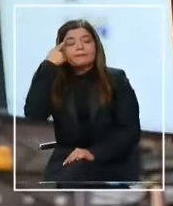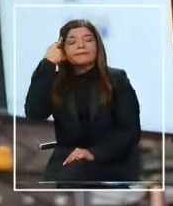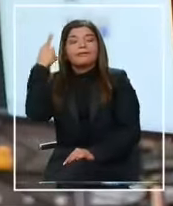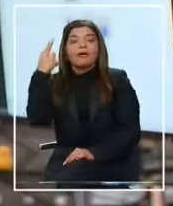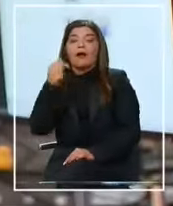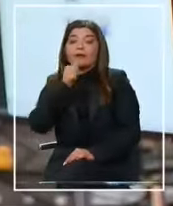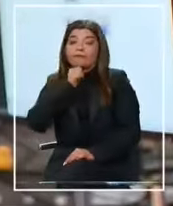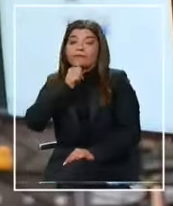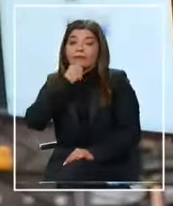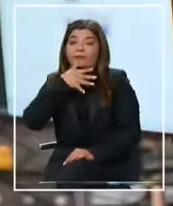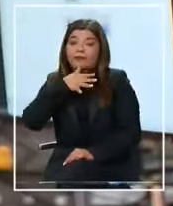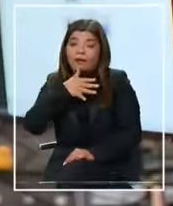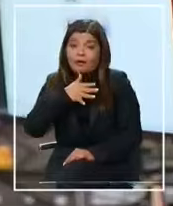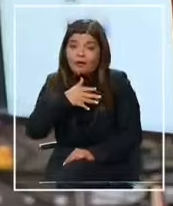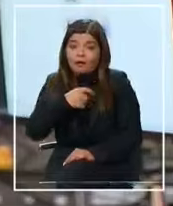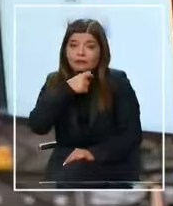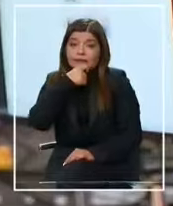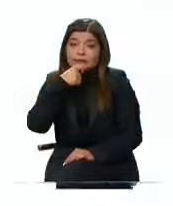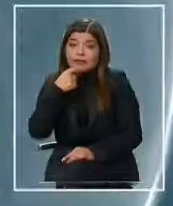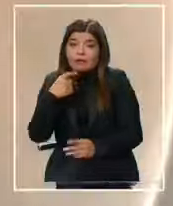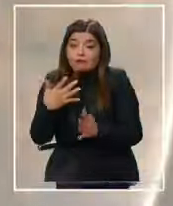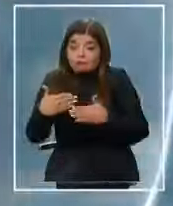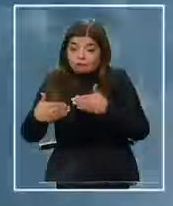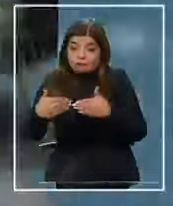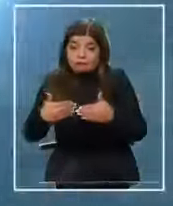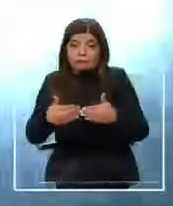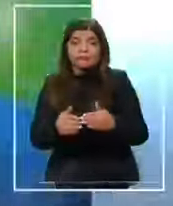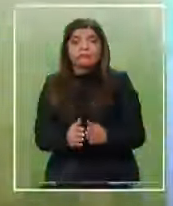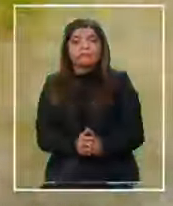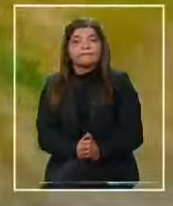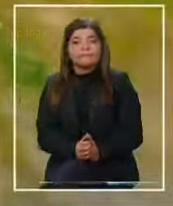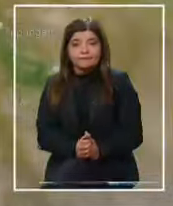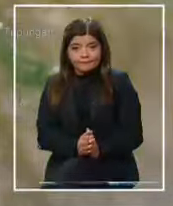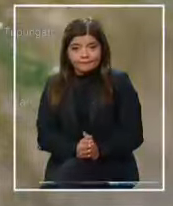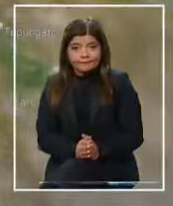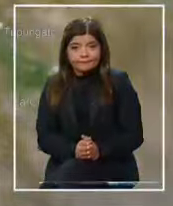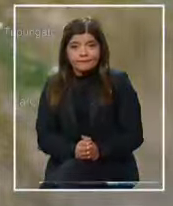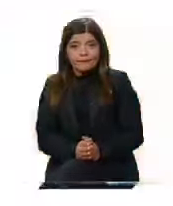la escasez que vamos a tener de agua en los próximos meses.